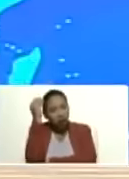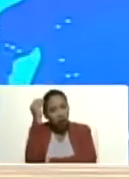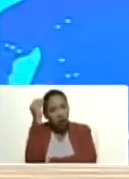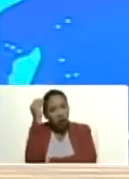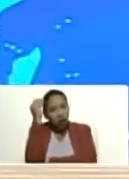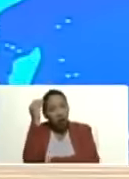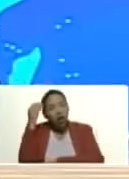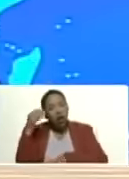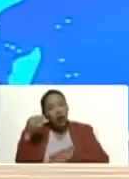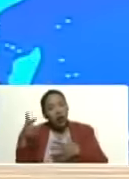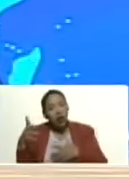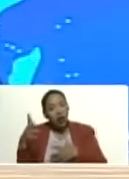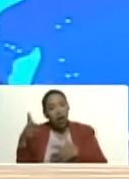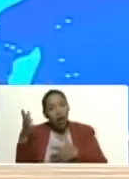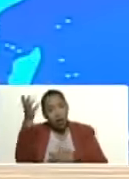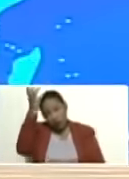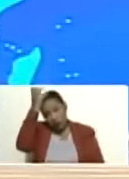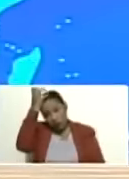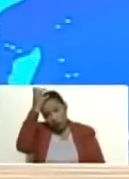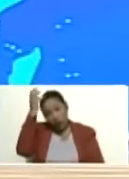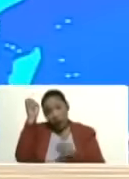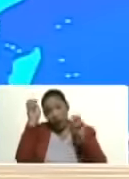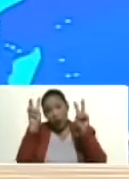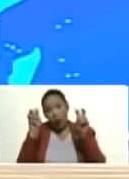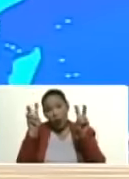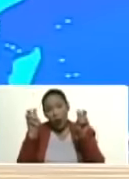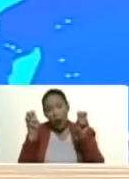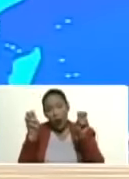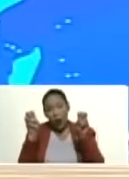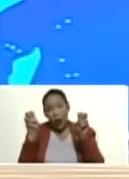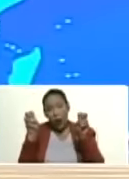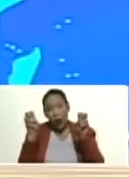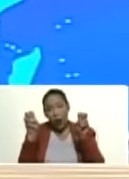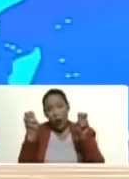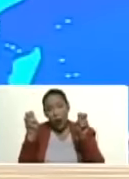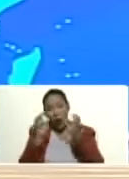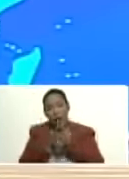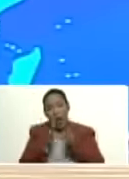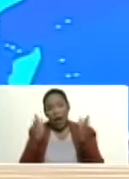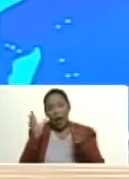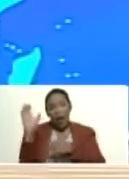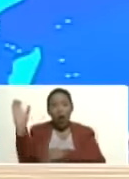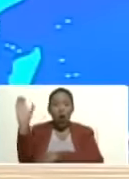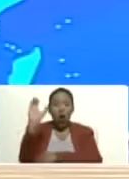de lo que era el Virreinato de la Nueva Granada, que hoy comprende